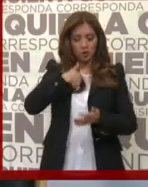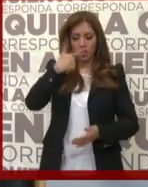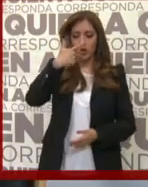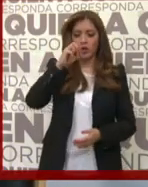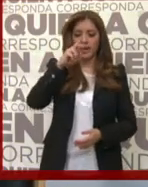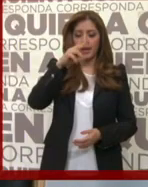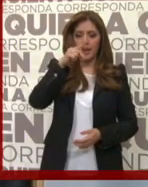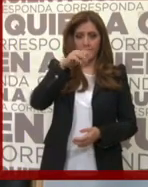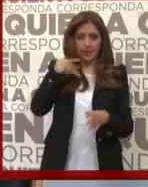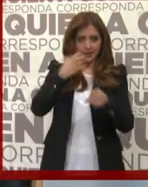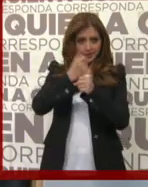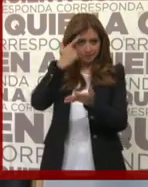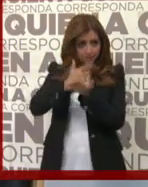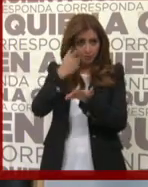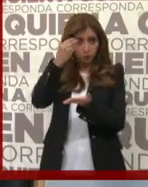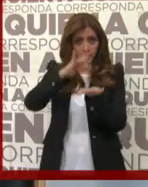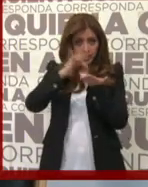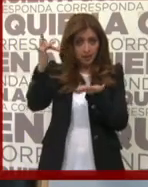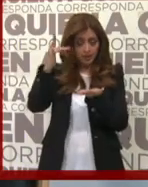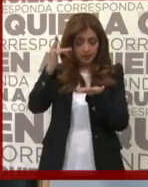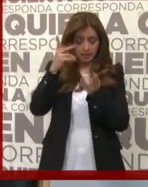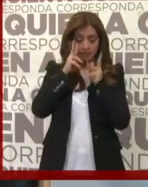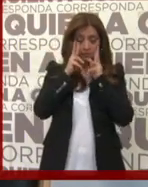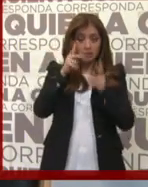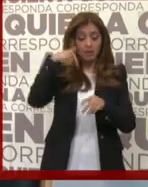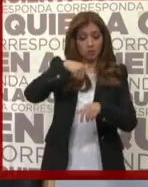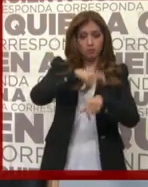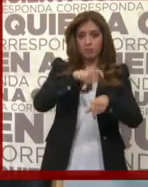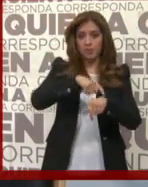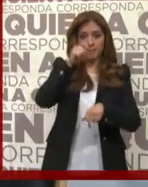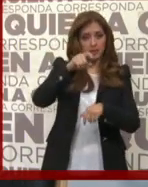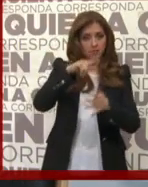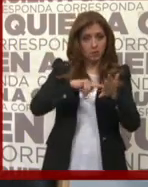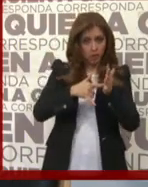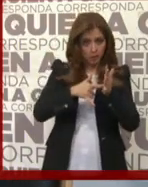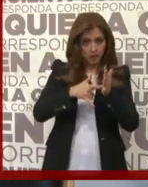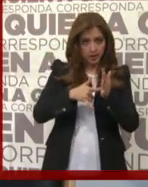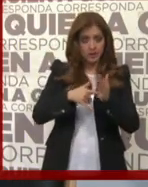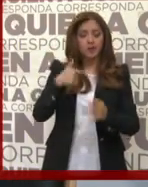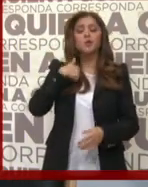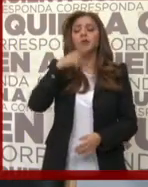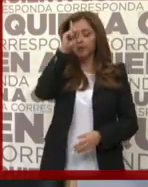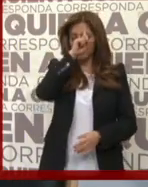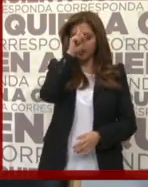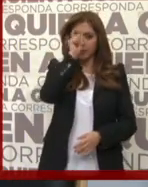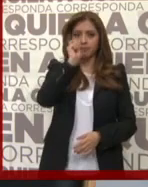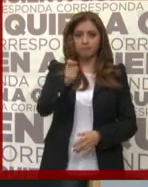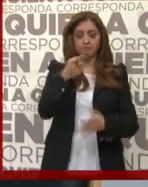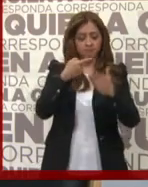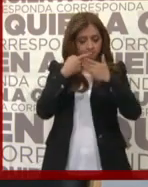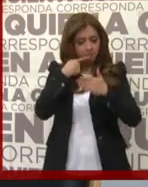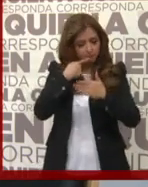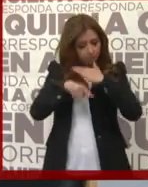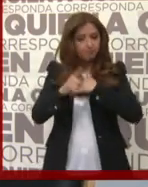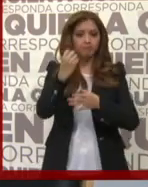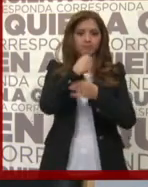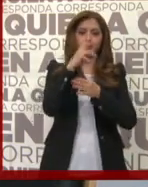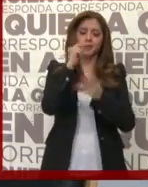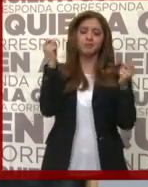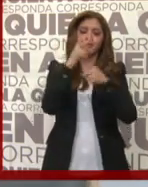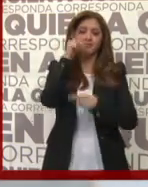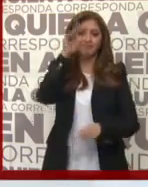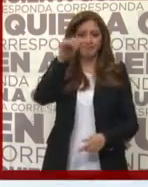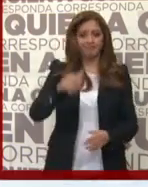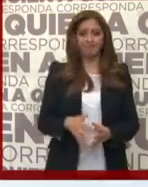Mil gracias por acompañarnos. Aquí nos vemos mañana en punto de la misma hora, por el mismo canal. Y un consejo, ¿sabe qué? No se deje.